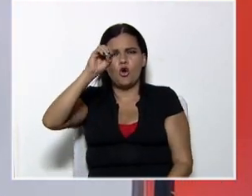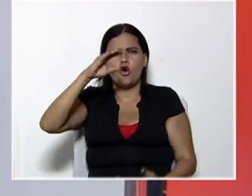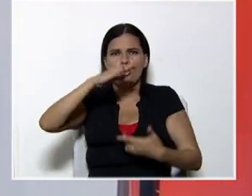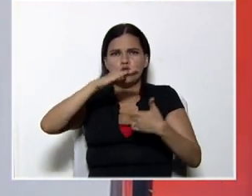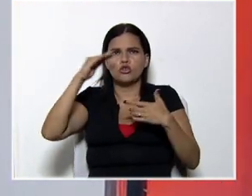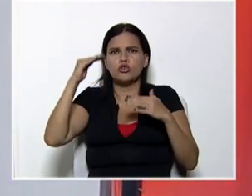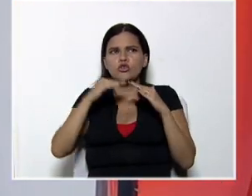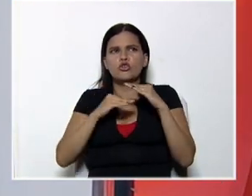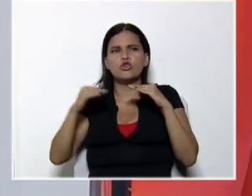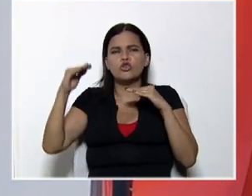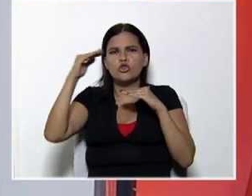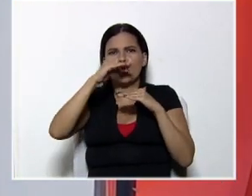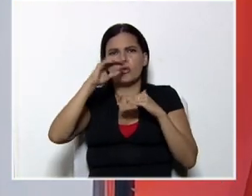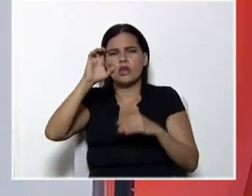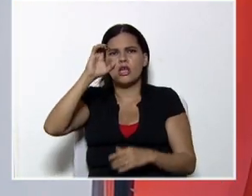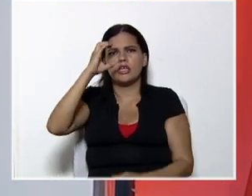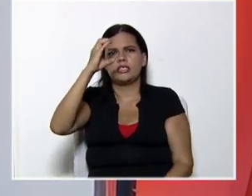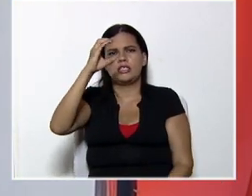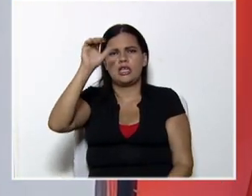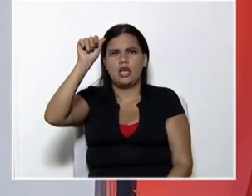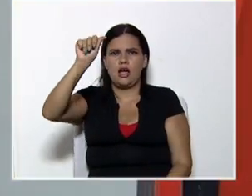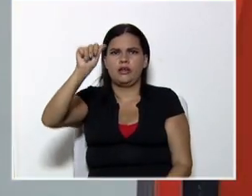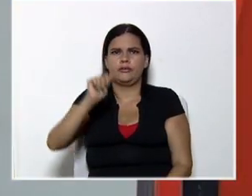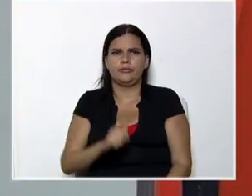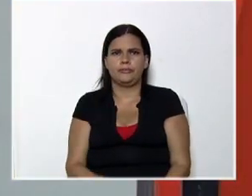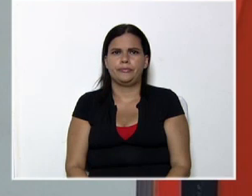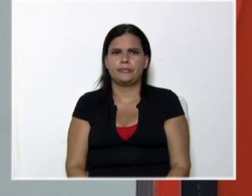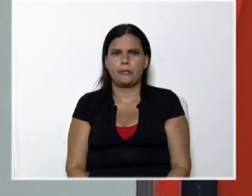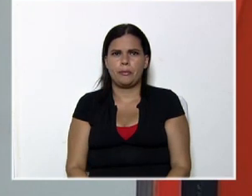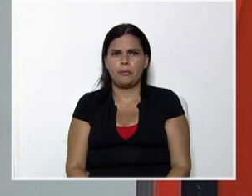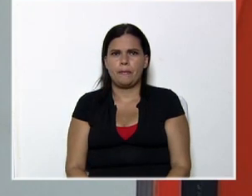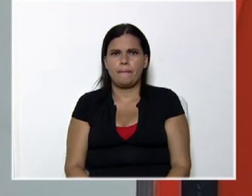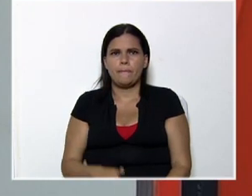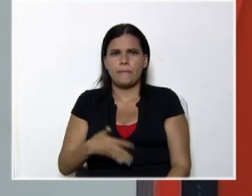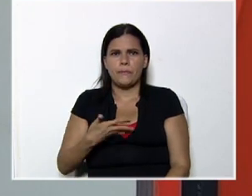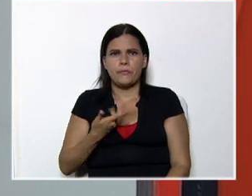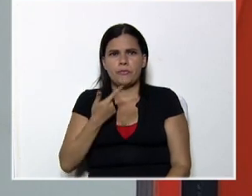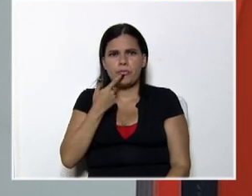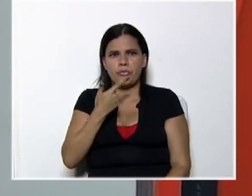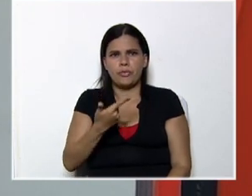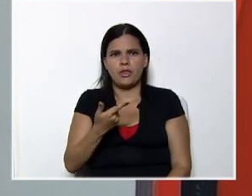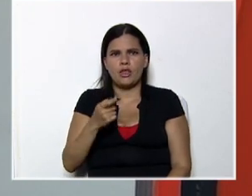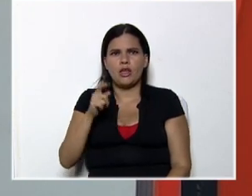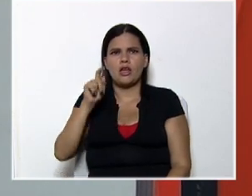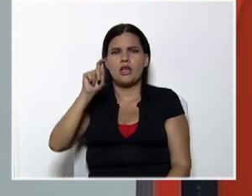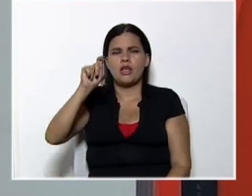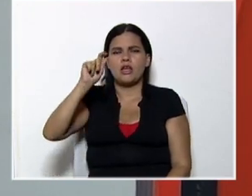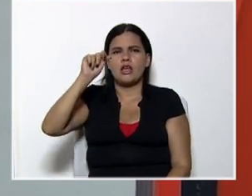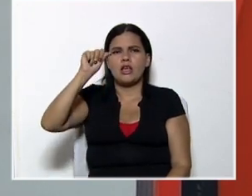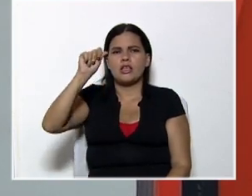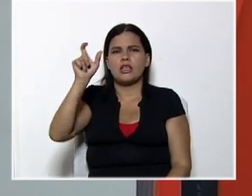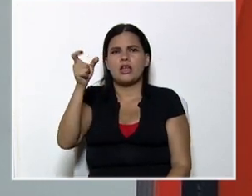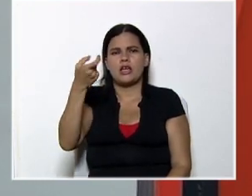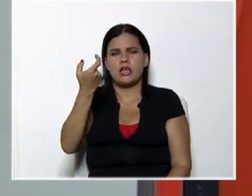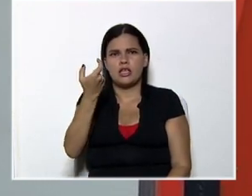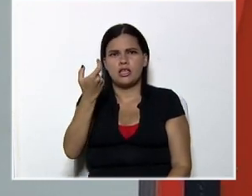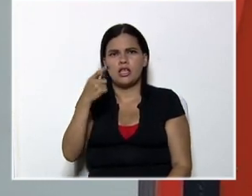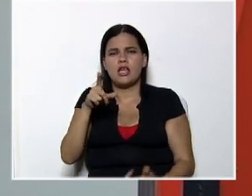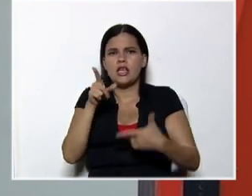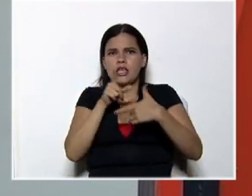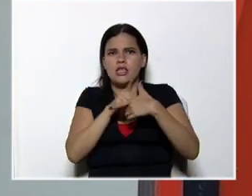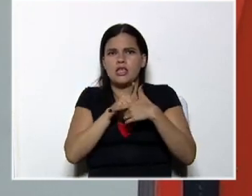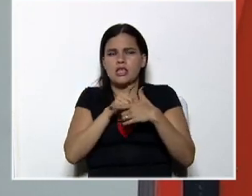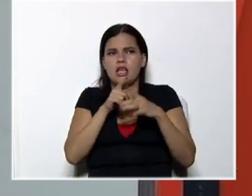adyacente. Entonces tenemos que tangente del ángulo alfa es igual a